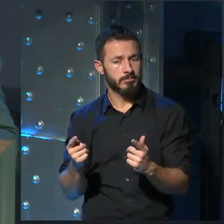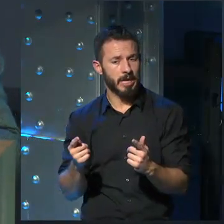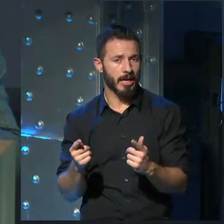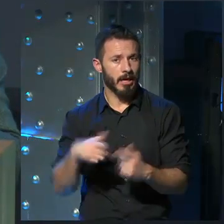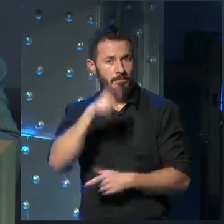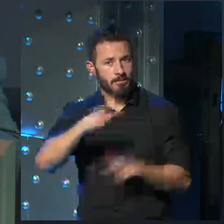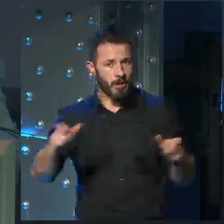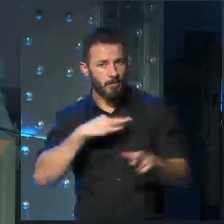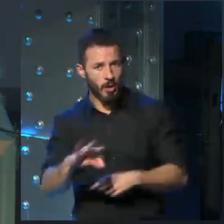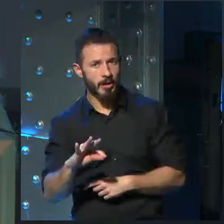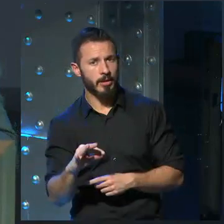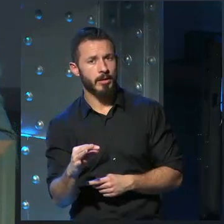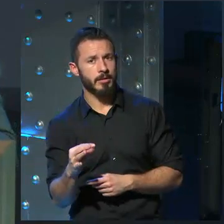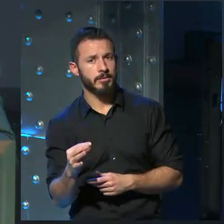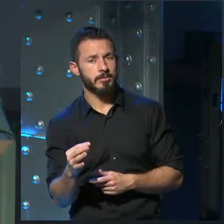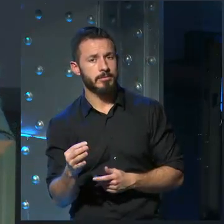podamos